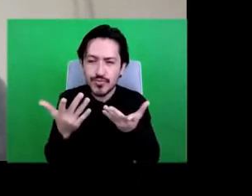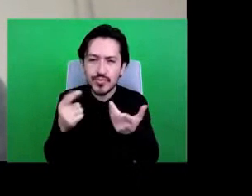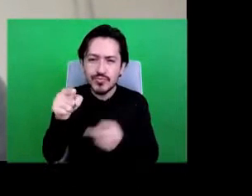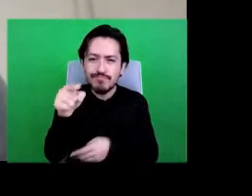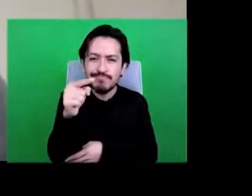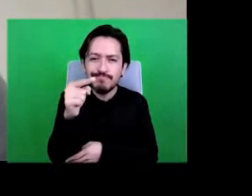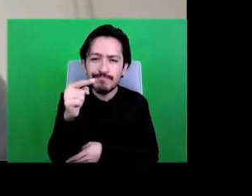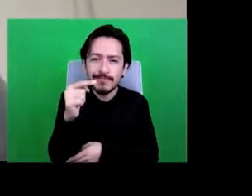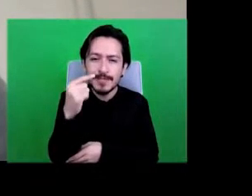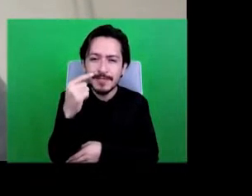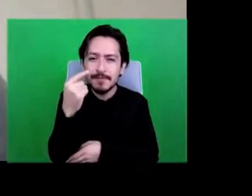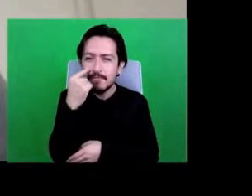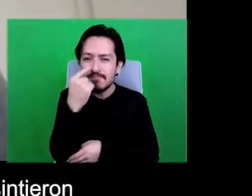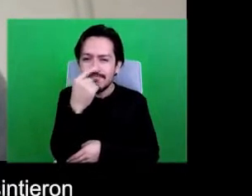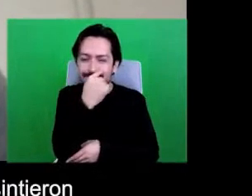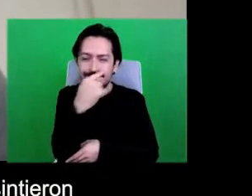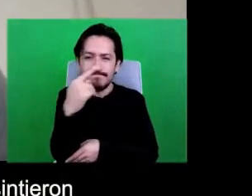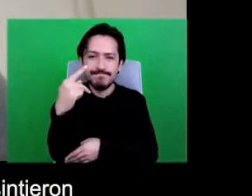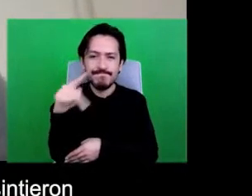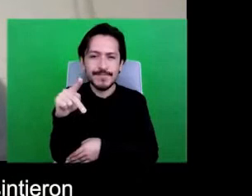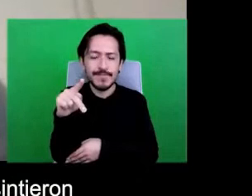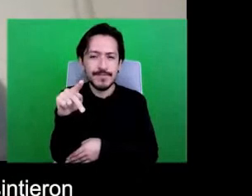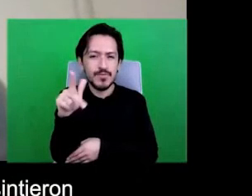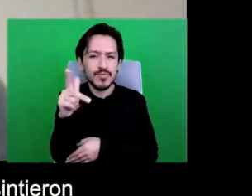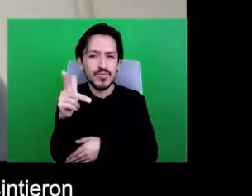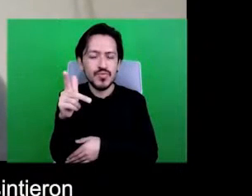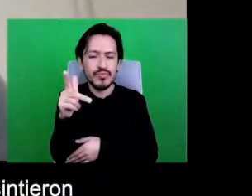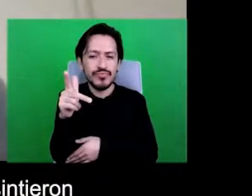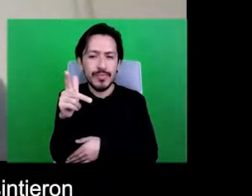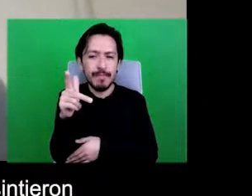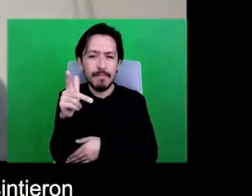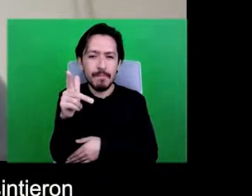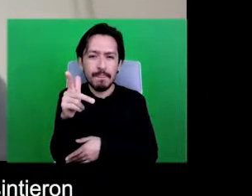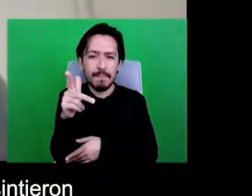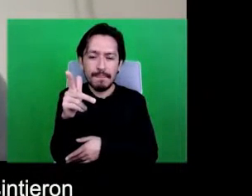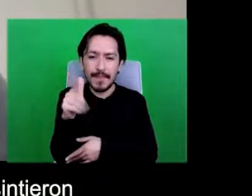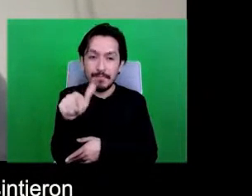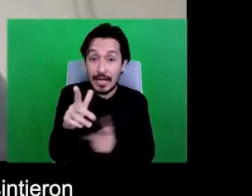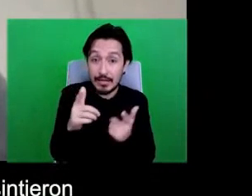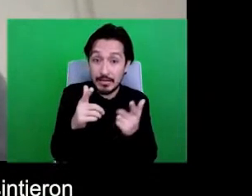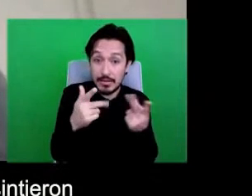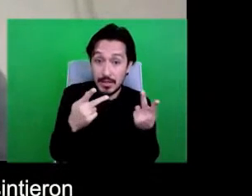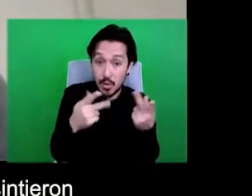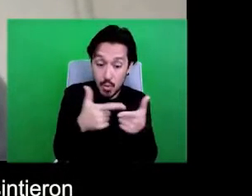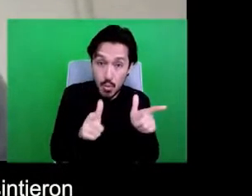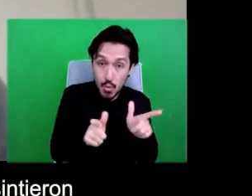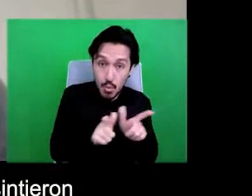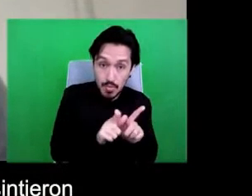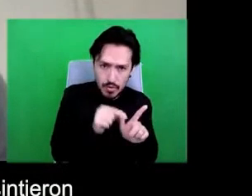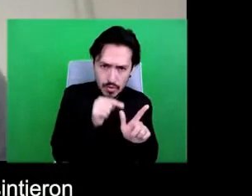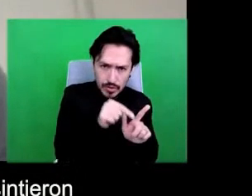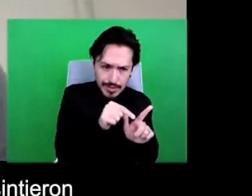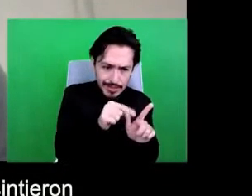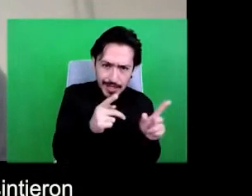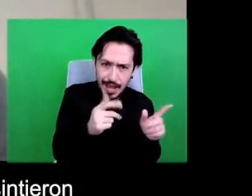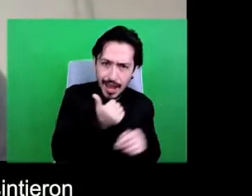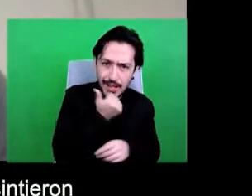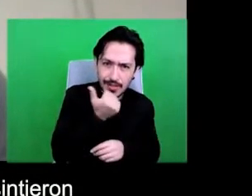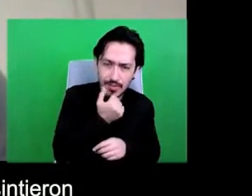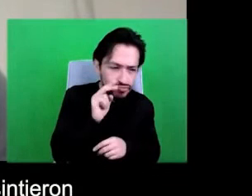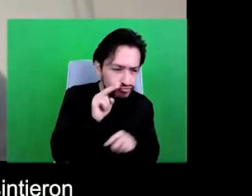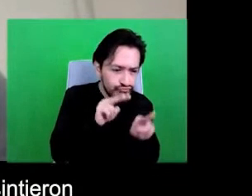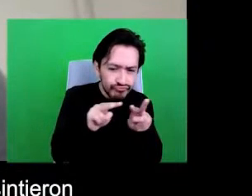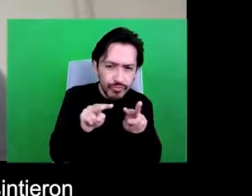desde accesibilidad, plataforma digital, diversidad del grupo, cómo se sintieron a lo